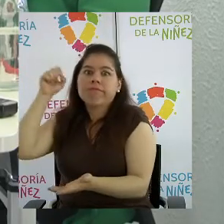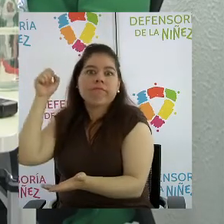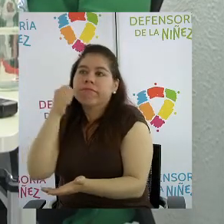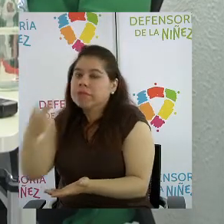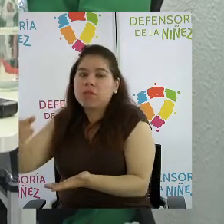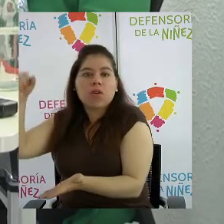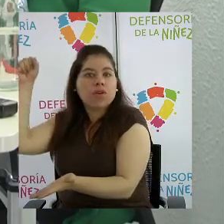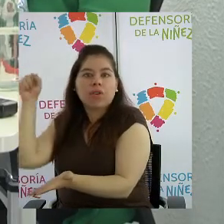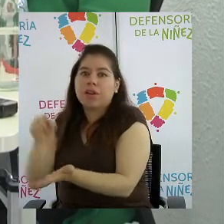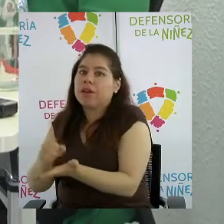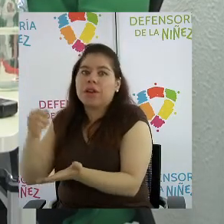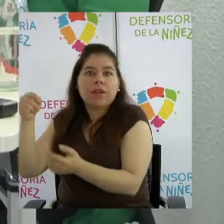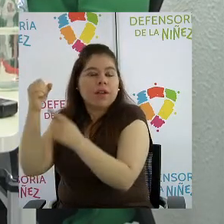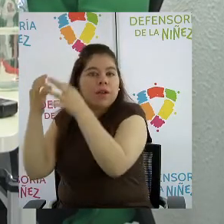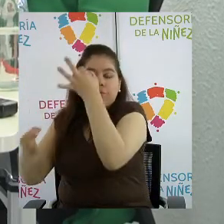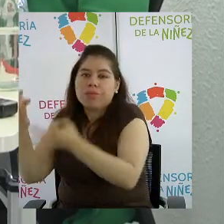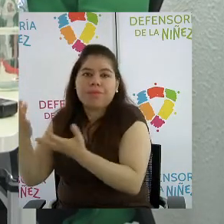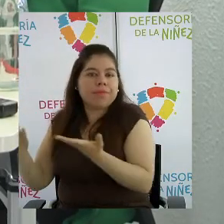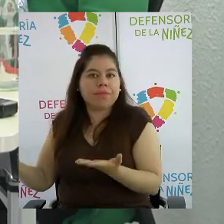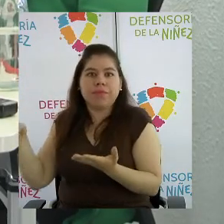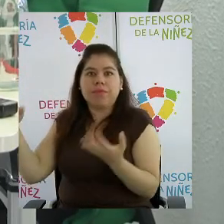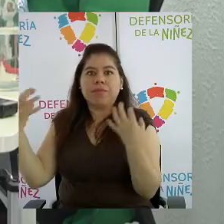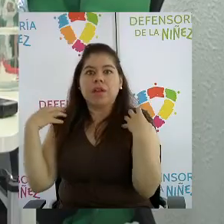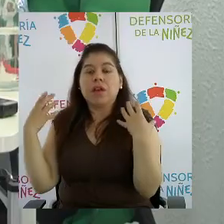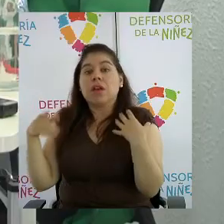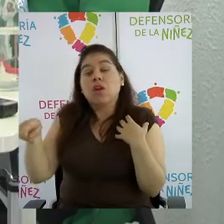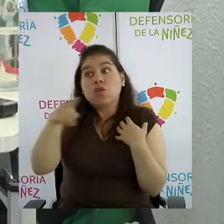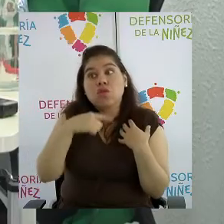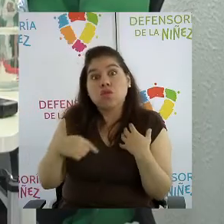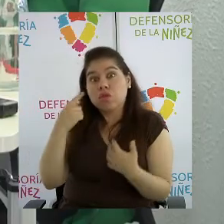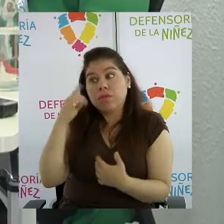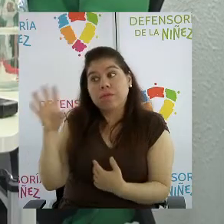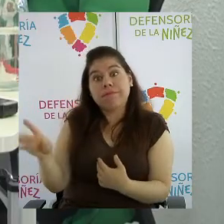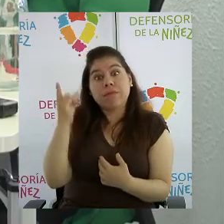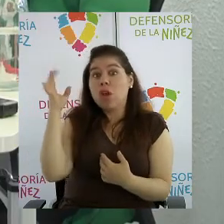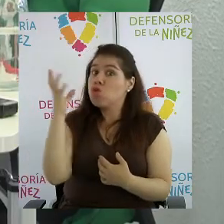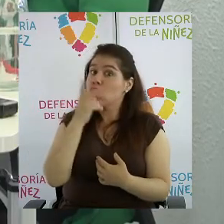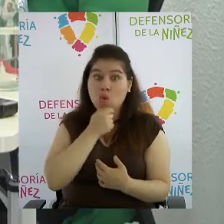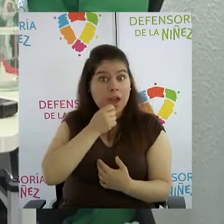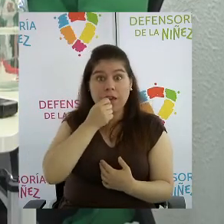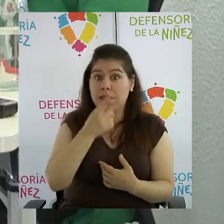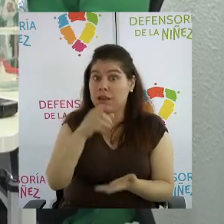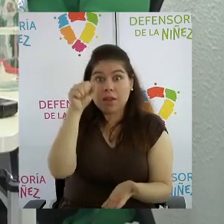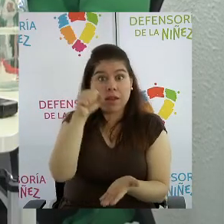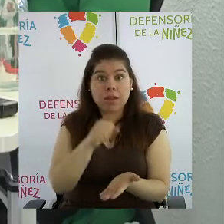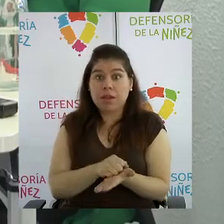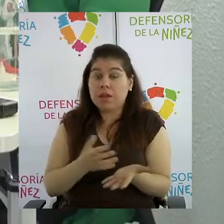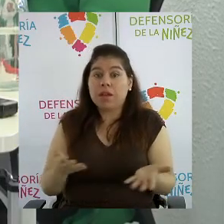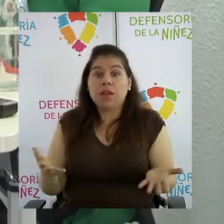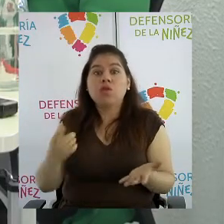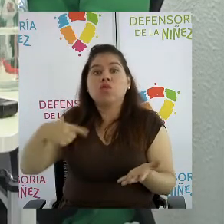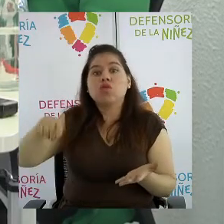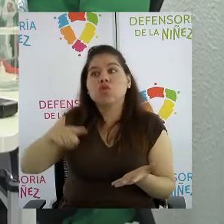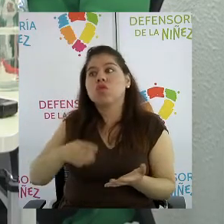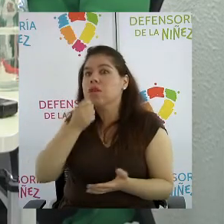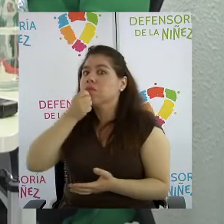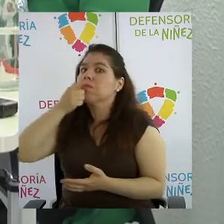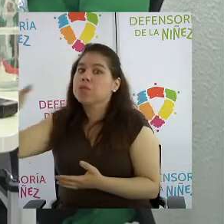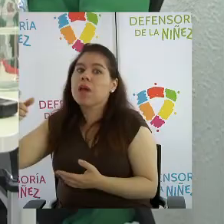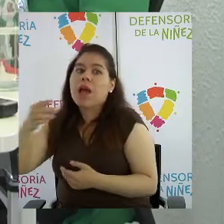En paralelo, en aquellos casos en que constatamos que no hay denuncias o no hay investigaciones penales vigentes, hemos hecho la denuncia al Ministerio